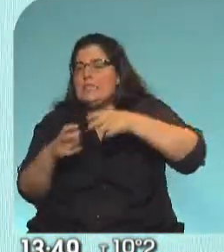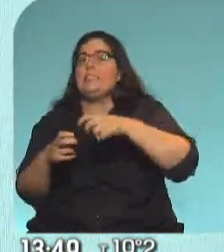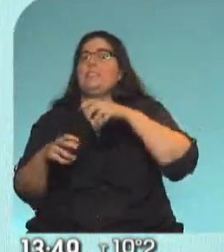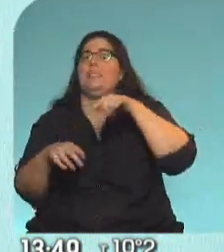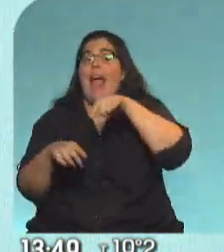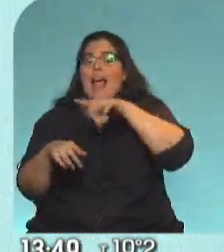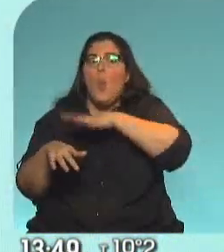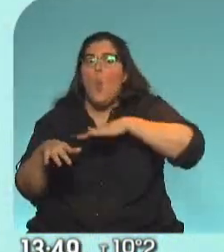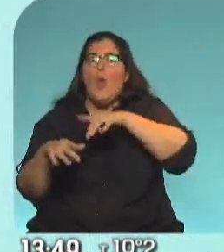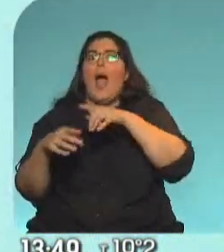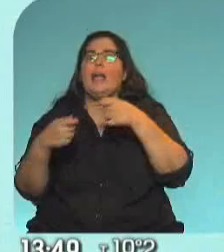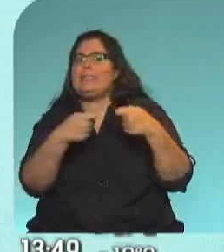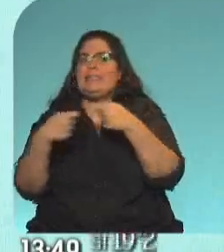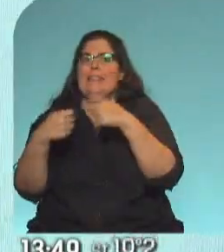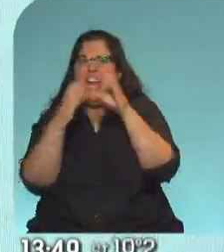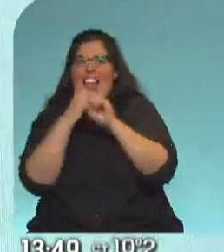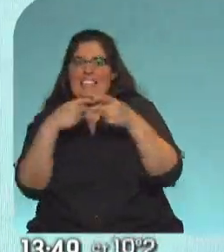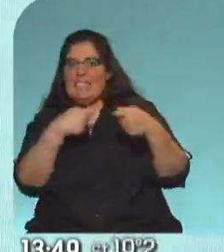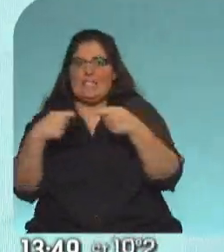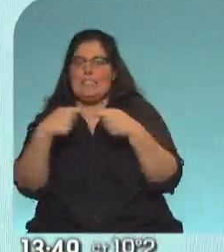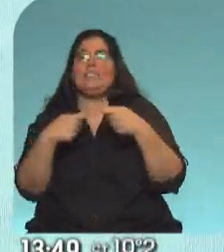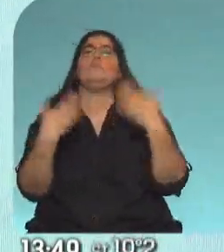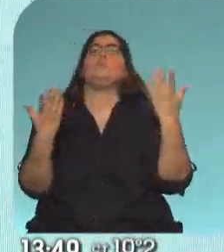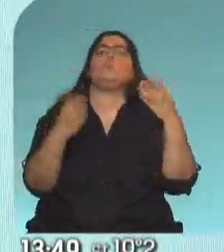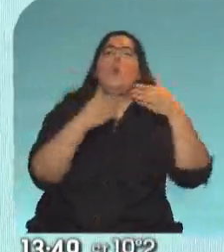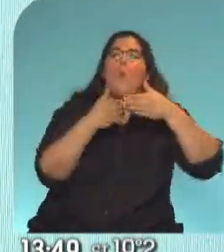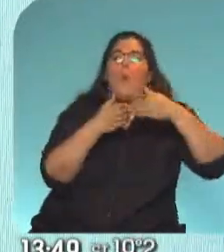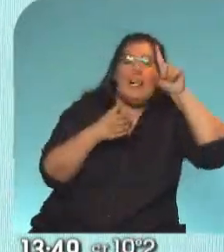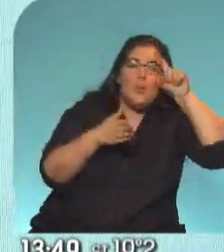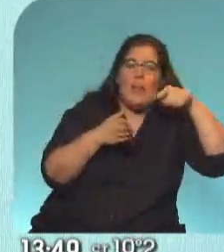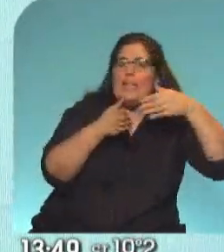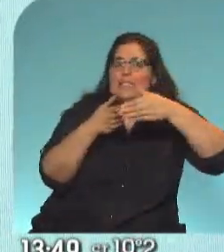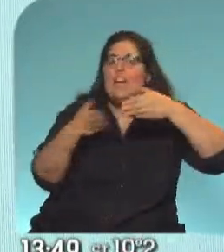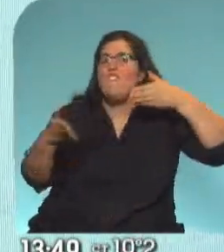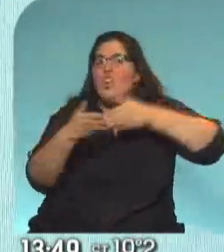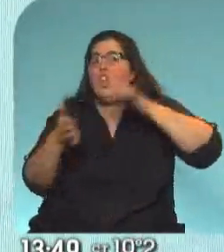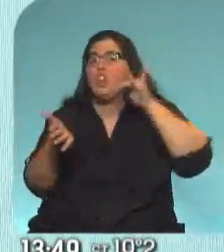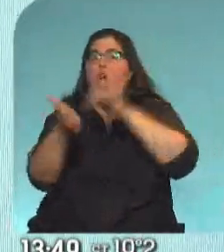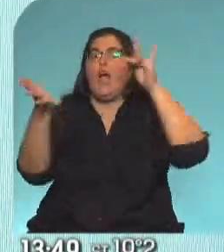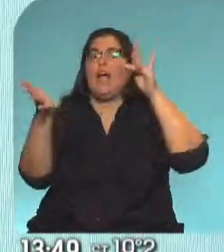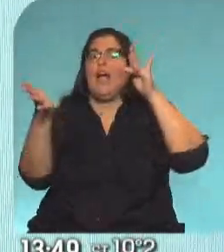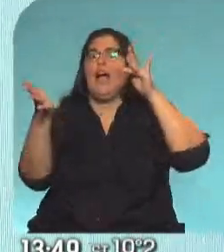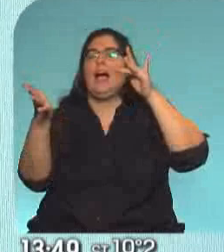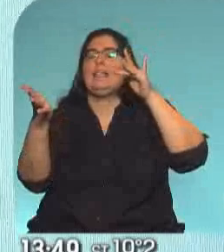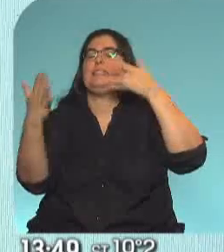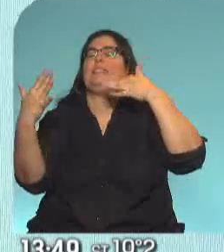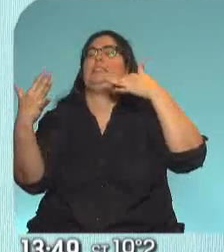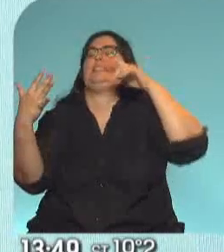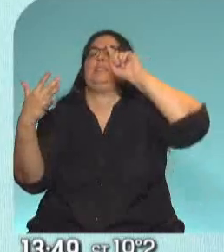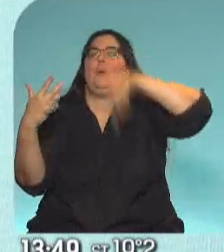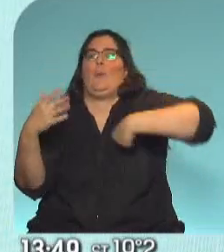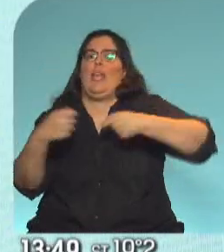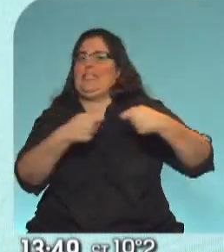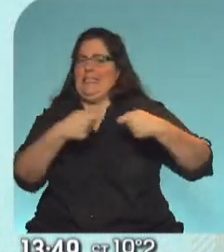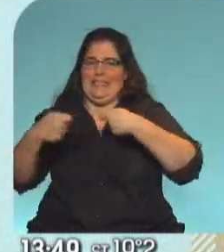disputada también con Grecia. Tocó la zona de frontera justamente cercana a Grecia, y eso generó